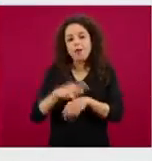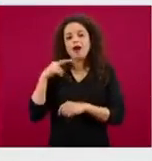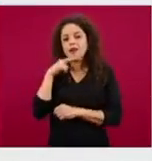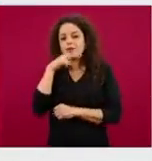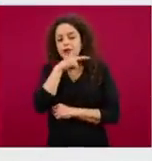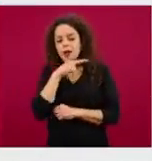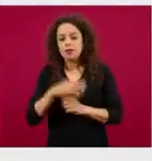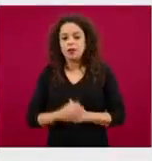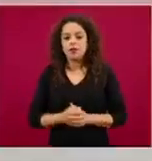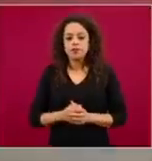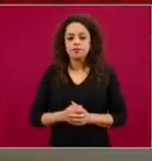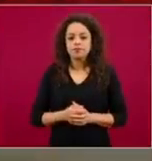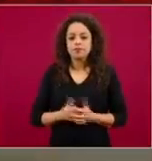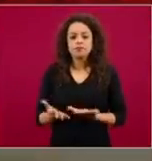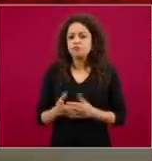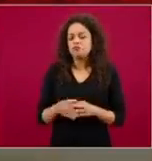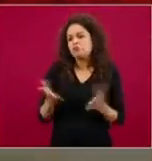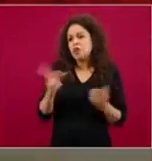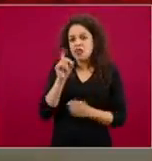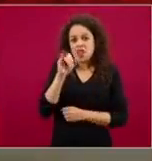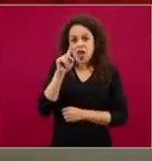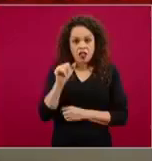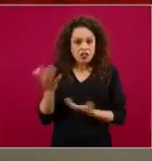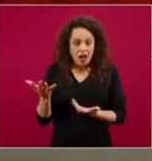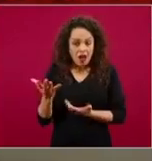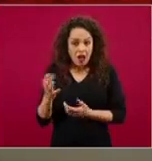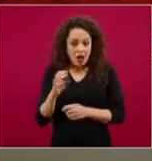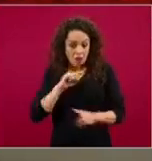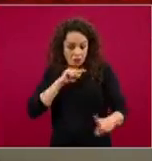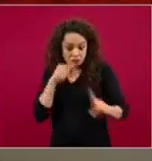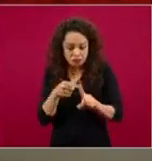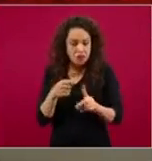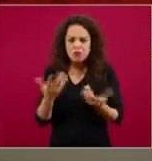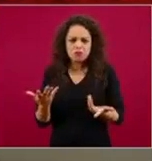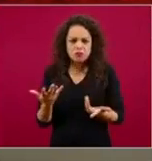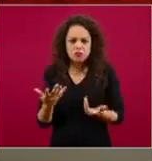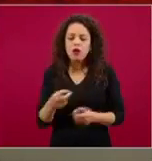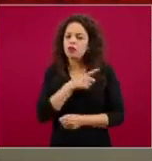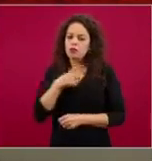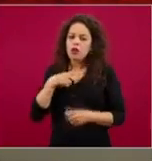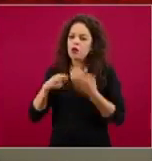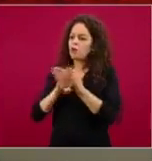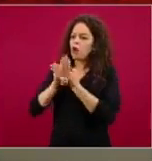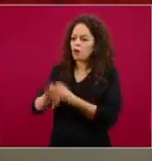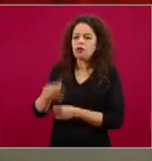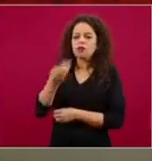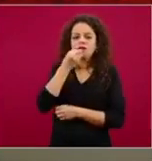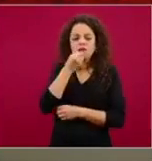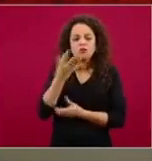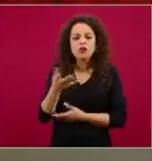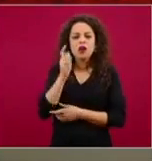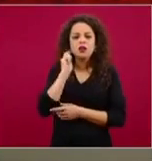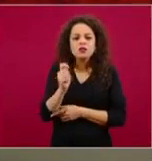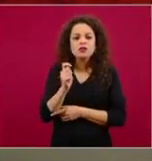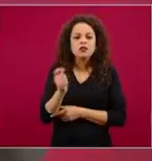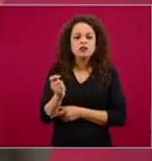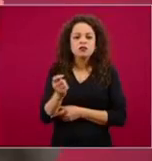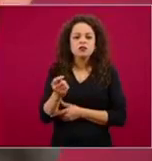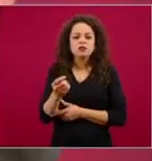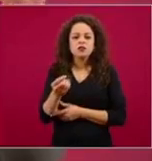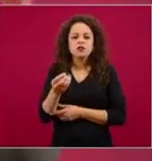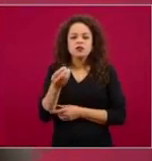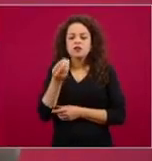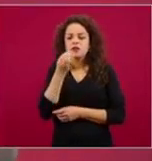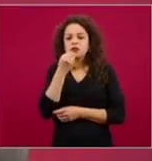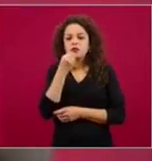específico. Hay que comer saludablemente, evitar comer definitivamente comida chatarra, productos ultraprocesados, donde vean un octágono que dice